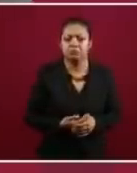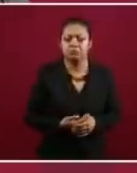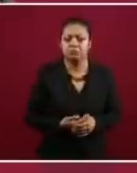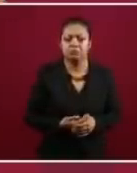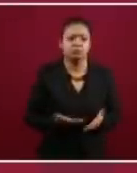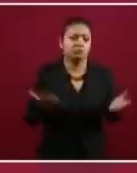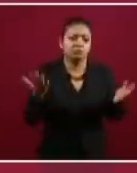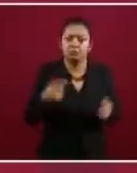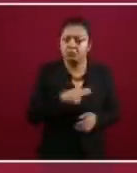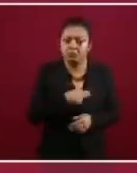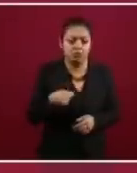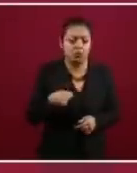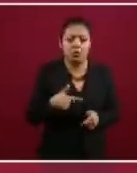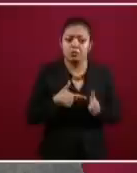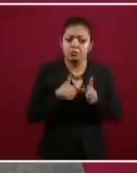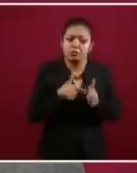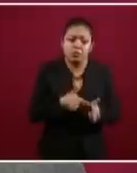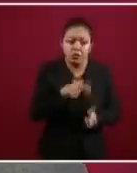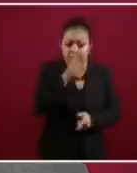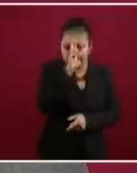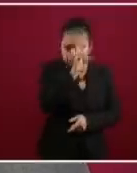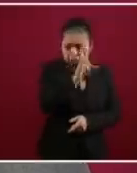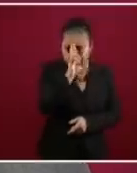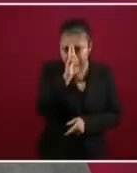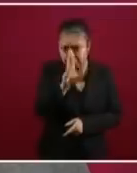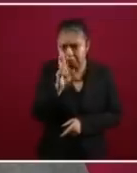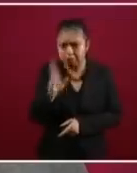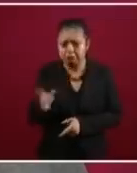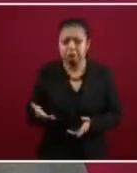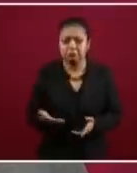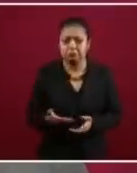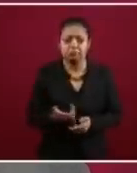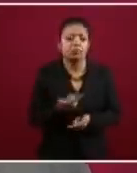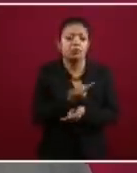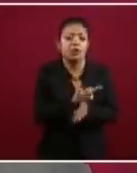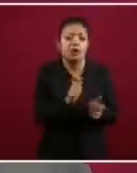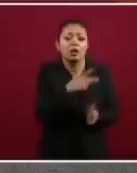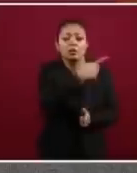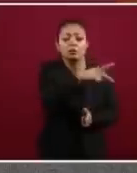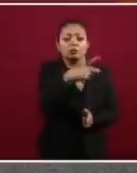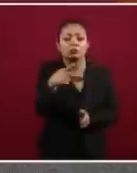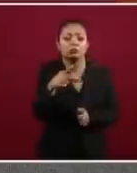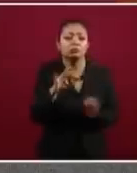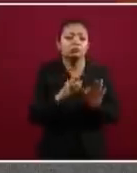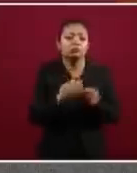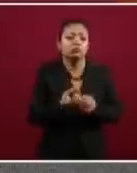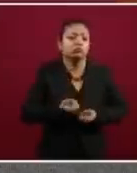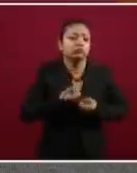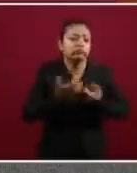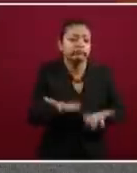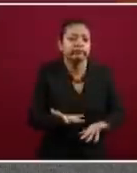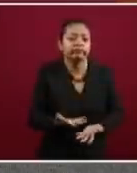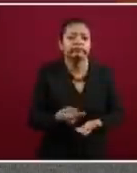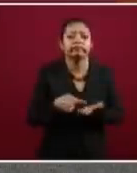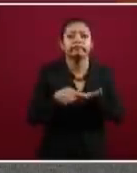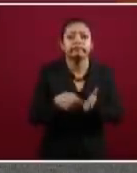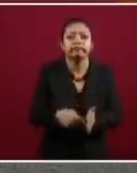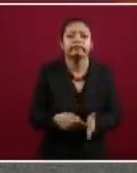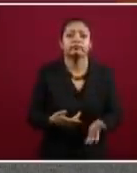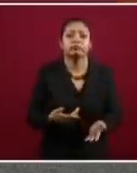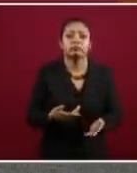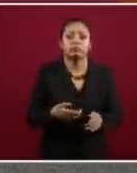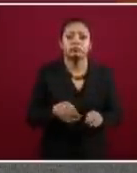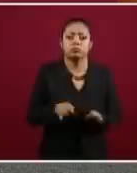Y vamos nosotros a seguir respetando la libertad de todos de manifestarnos